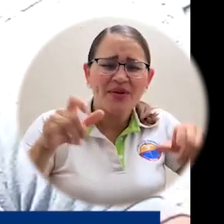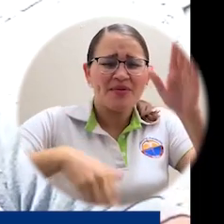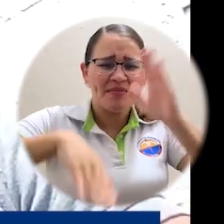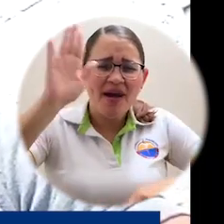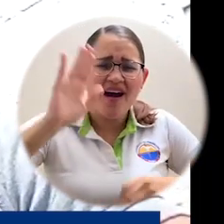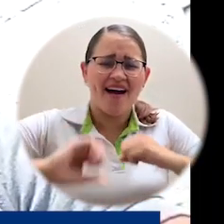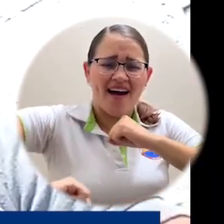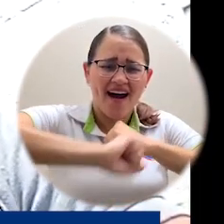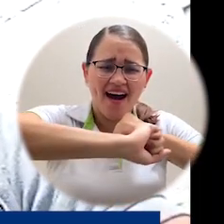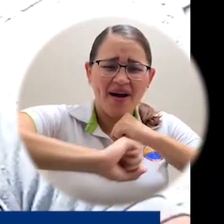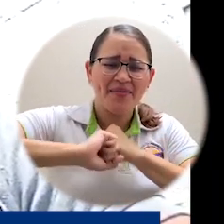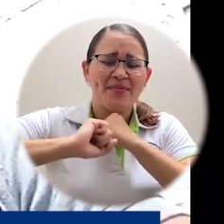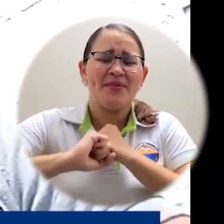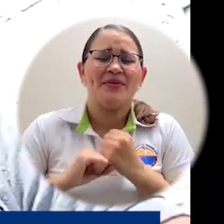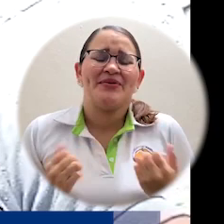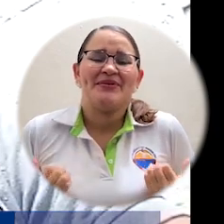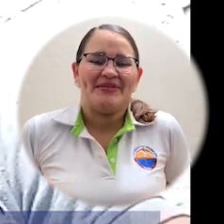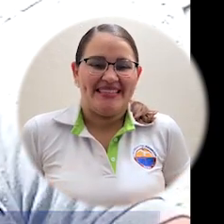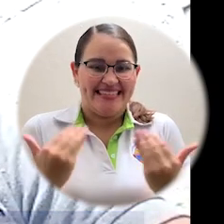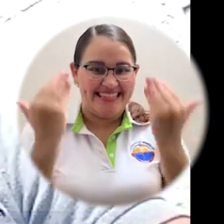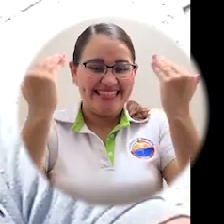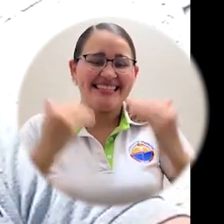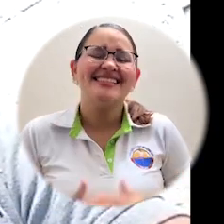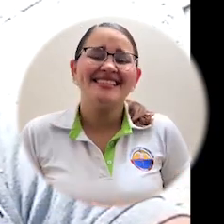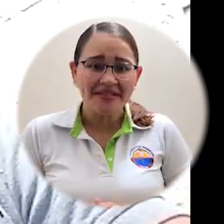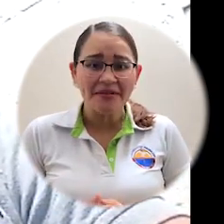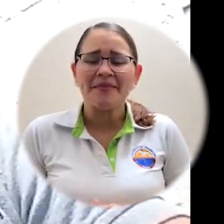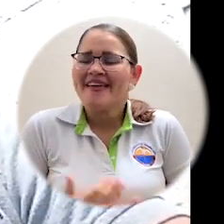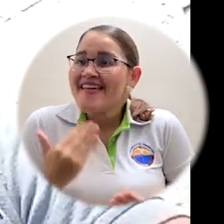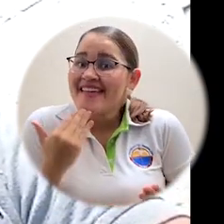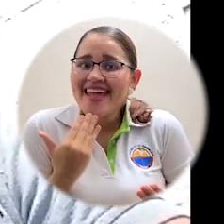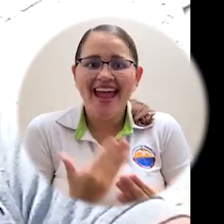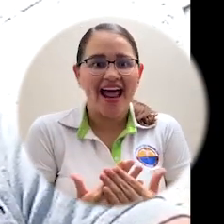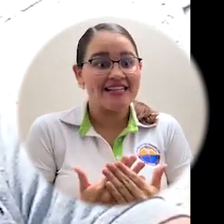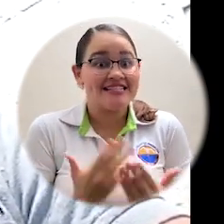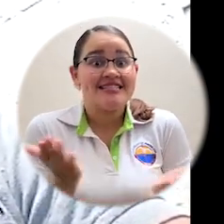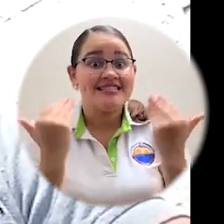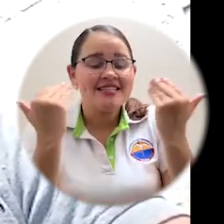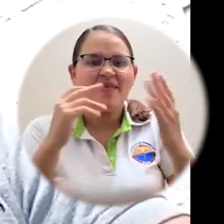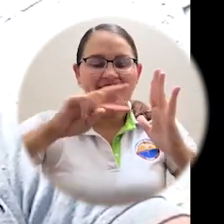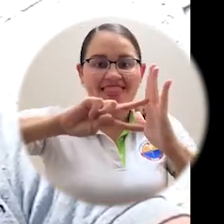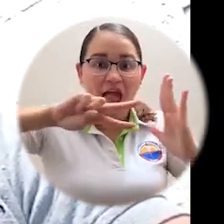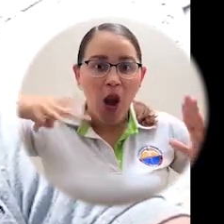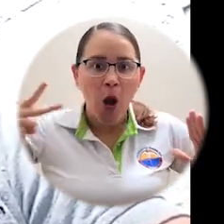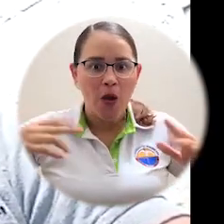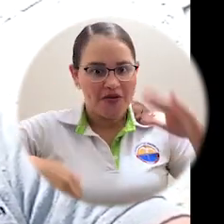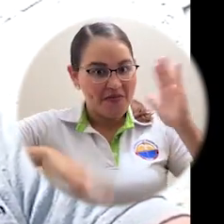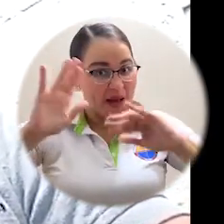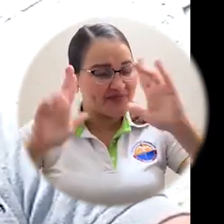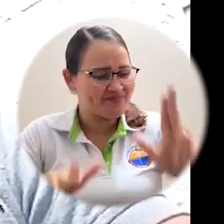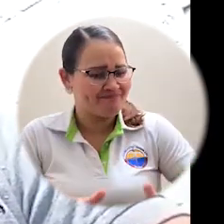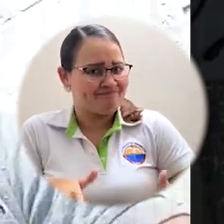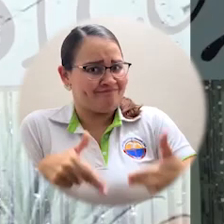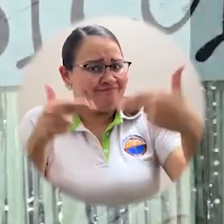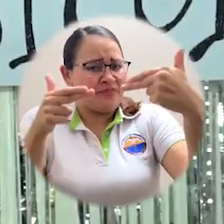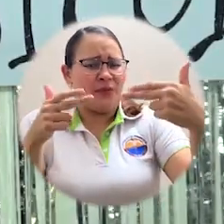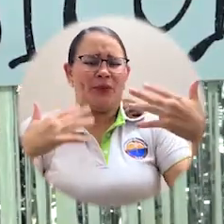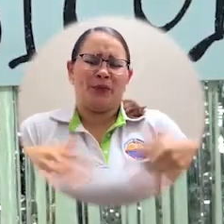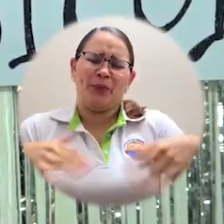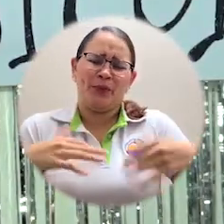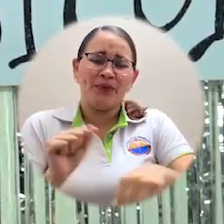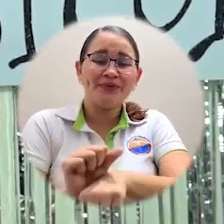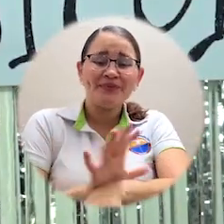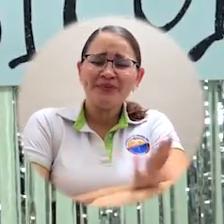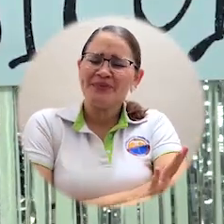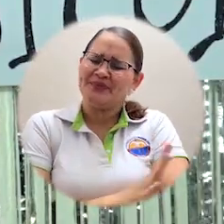forma de este camino pudieron tener acceso gracias a la tecnología a una celebración que es realmente